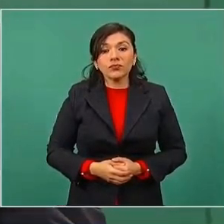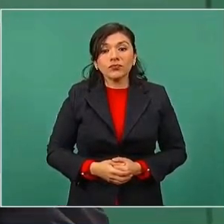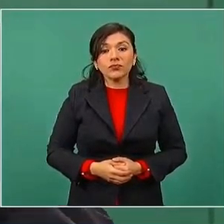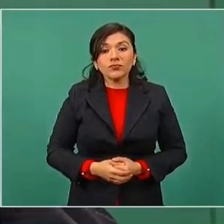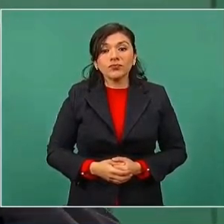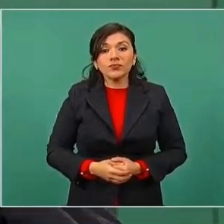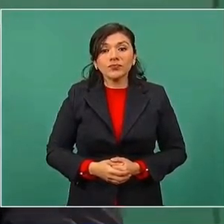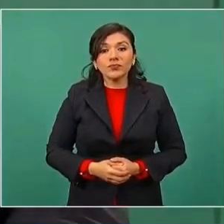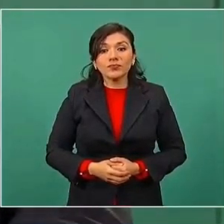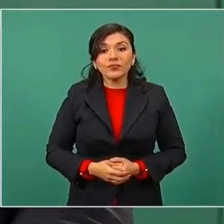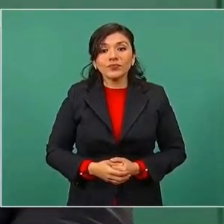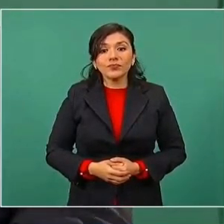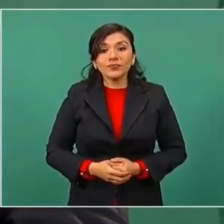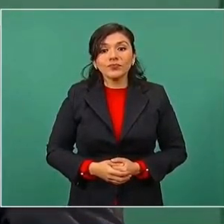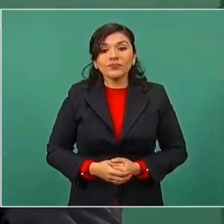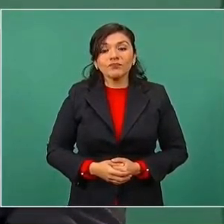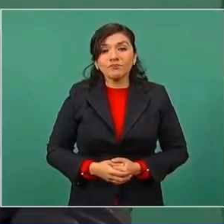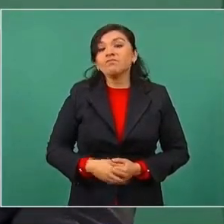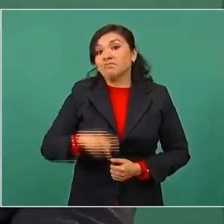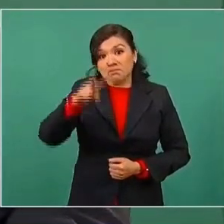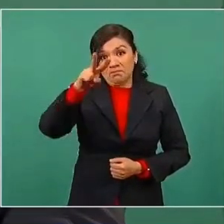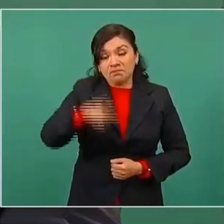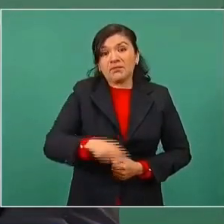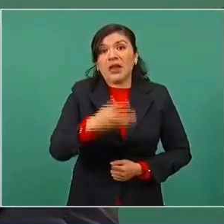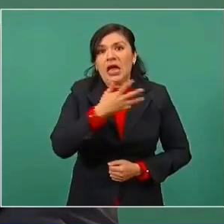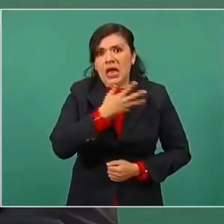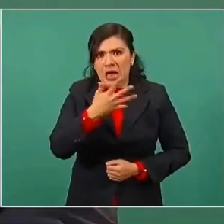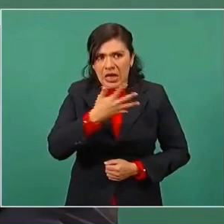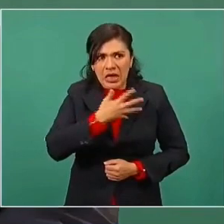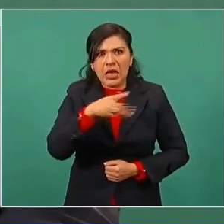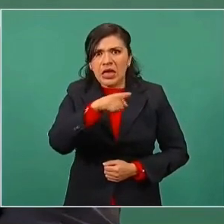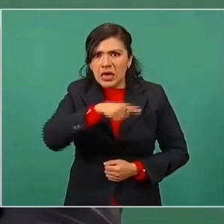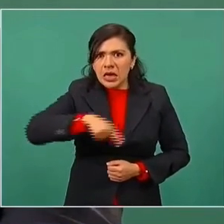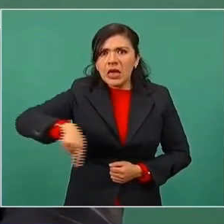hay en el pueblo,